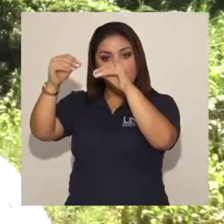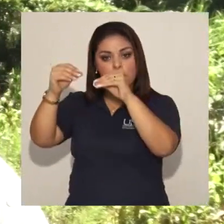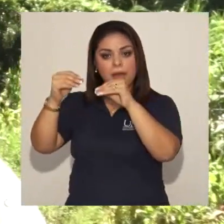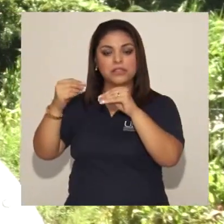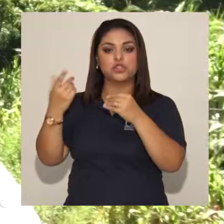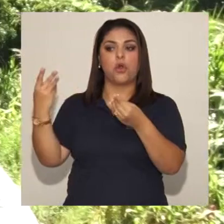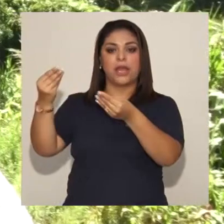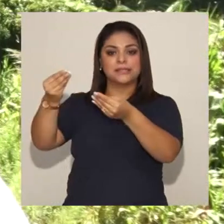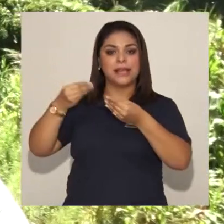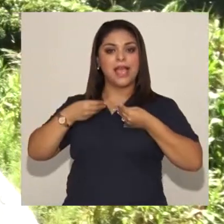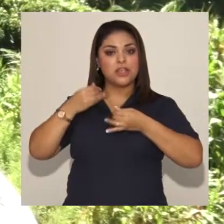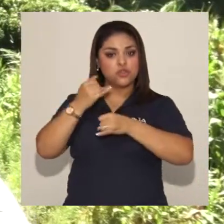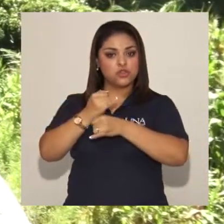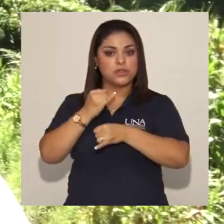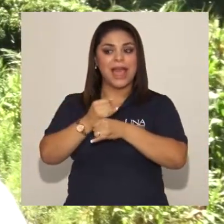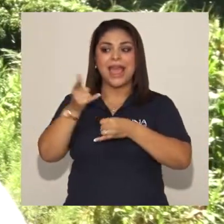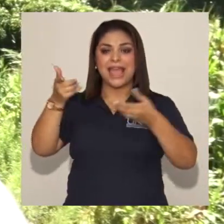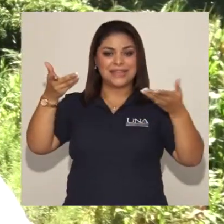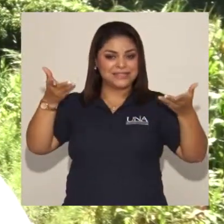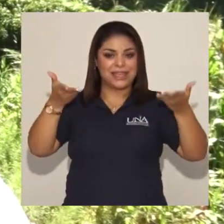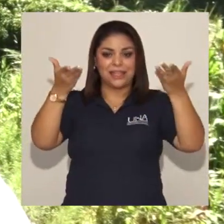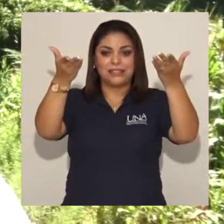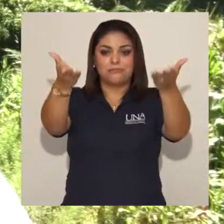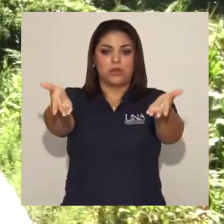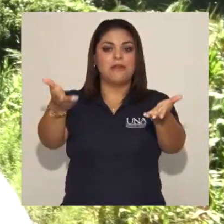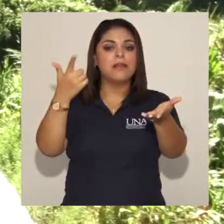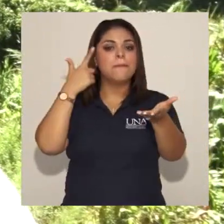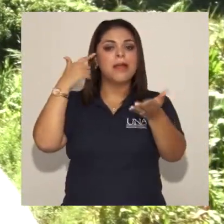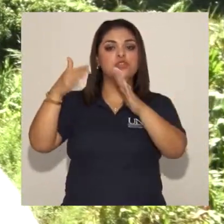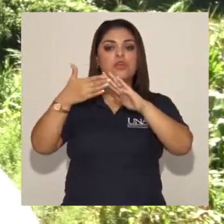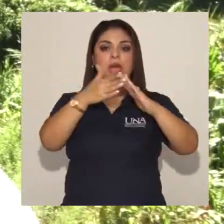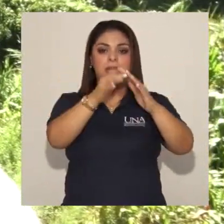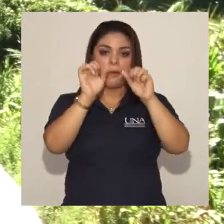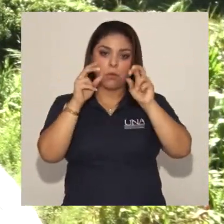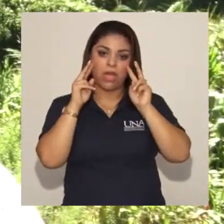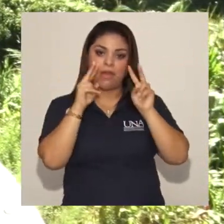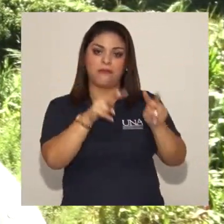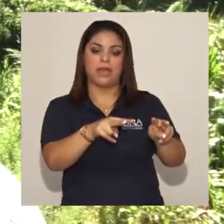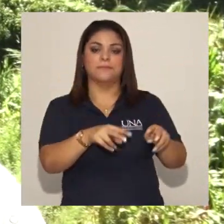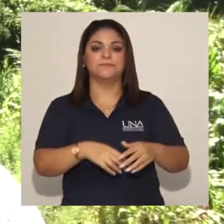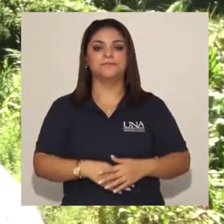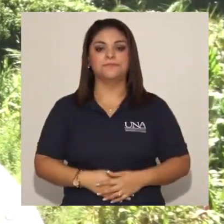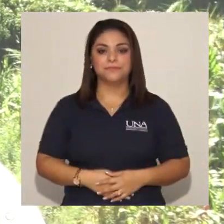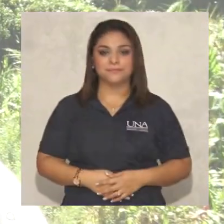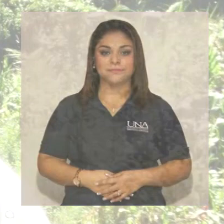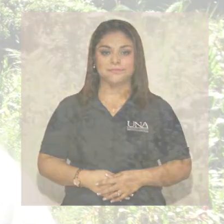que se gesta a nivel institucional esté disponible a la ciudadanía como tal